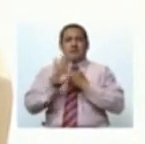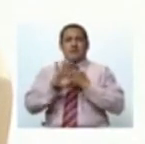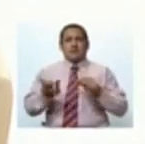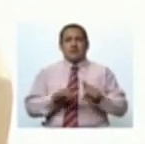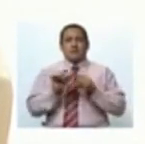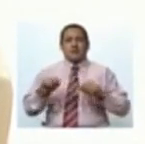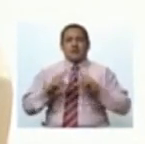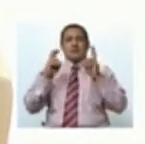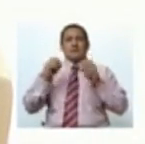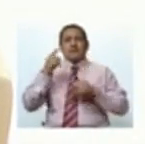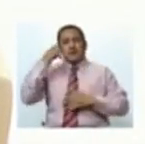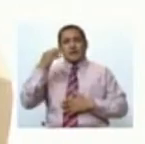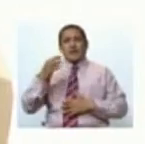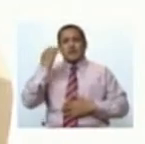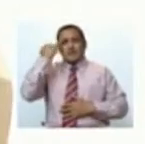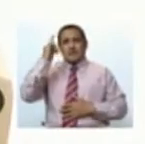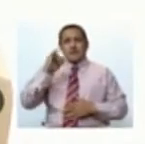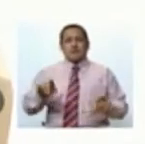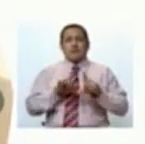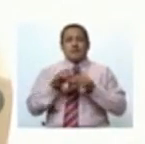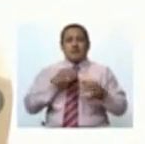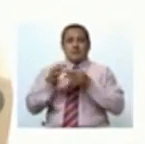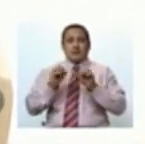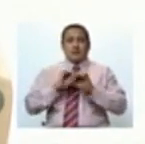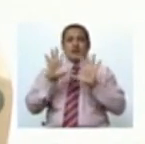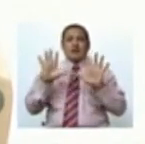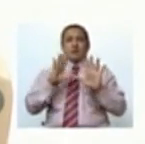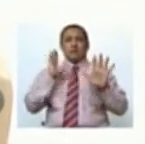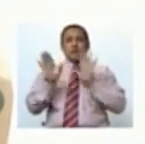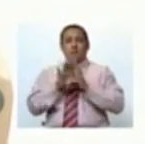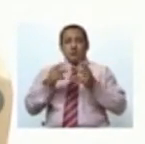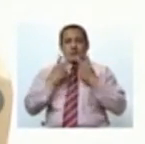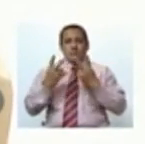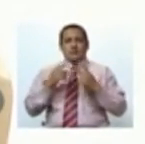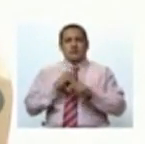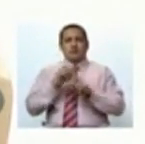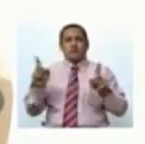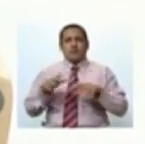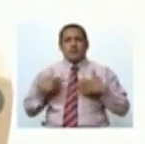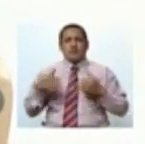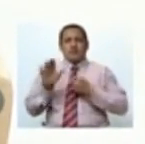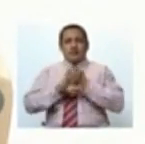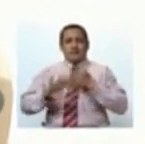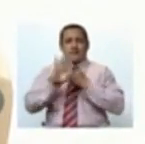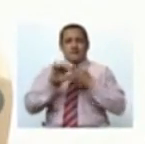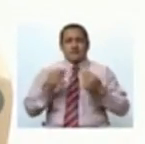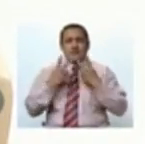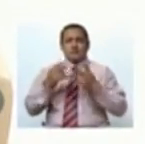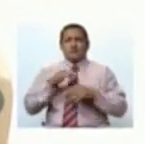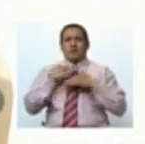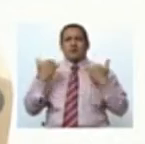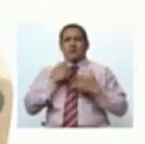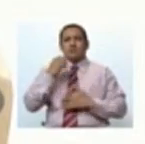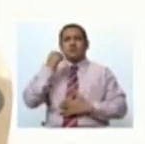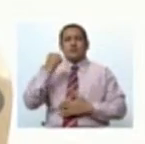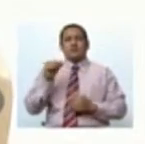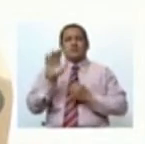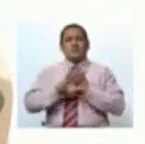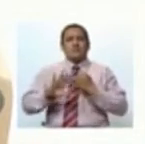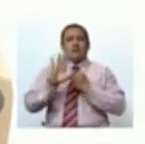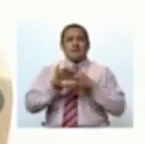defenderse respecto a ese supuesto. Correcto, eso queda claro. Y al no haberse podido defender, se ha afectado su derecho